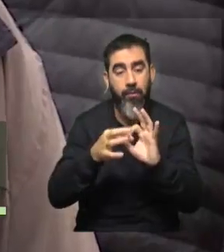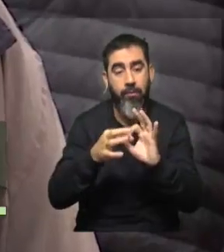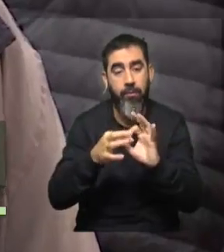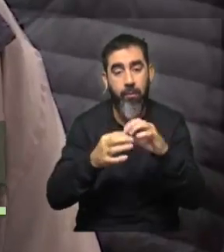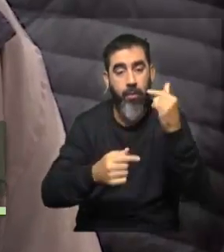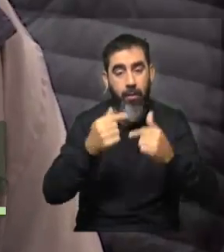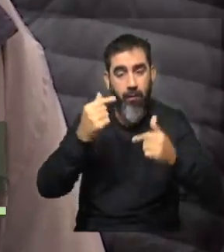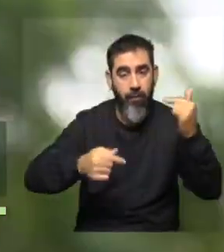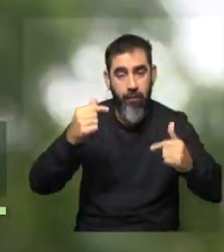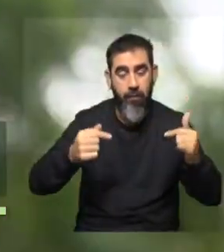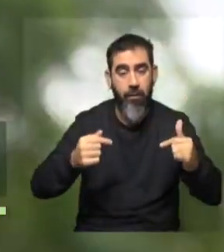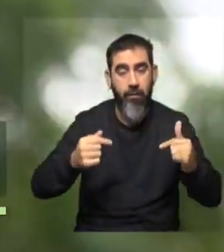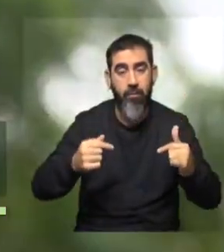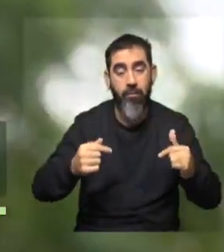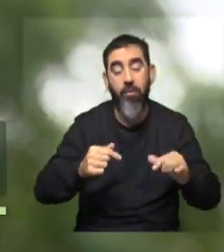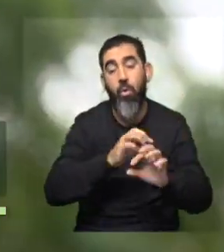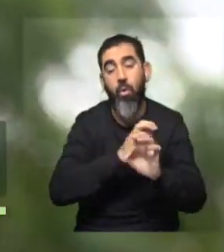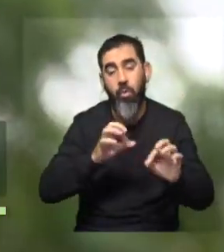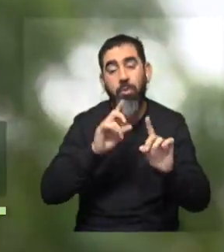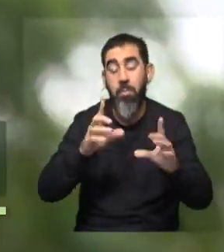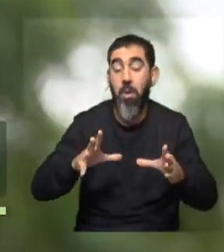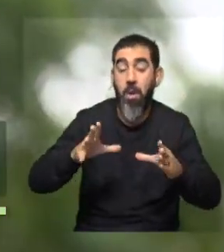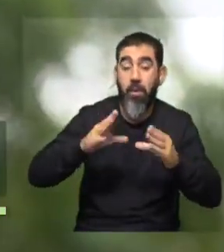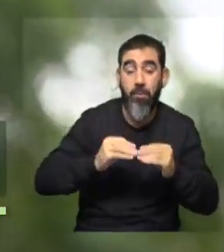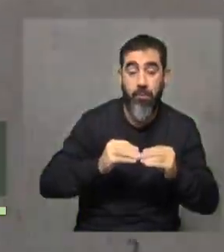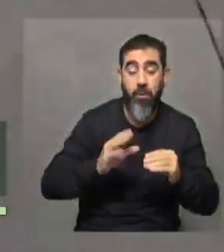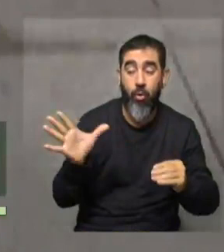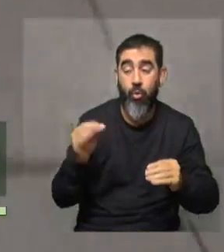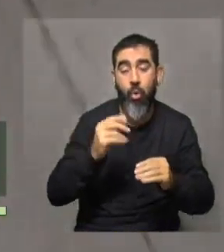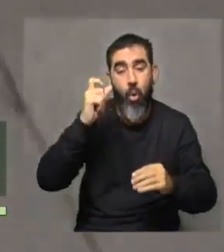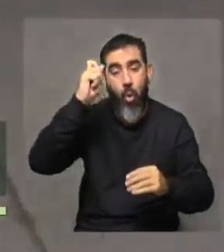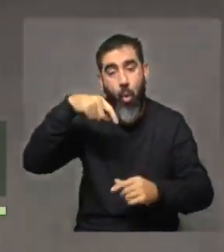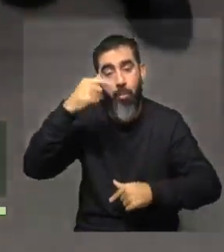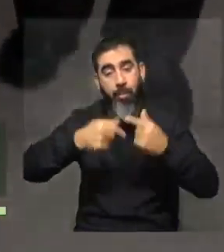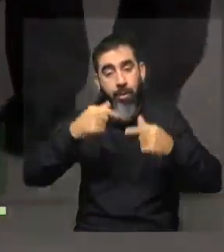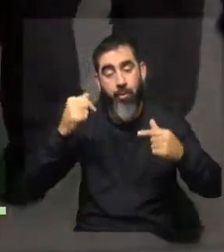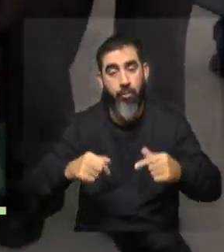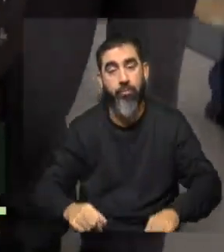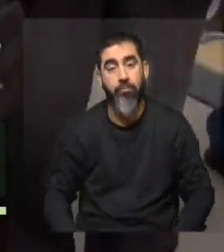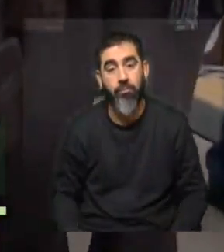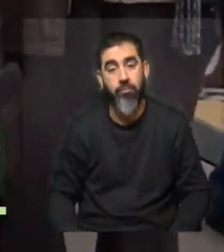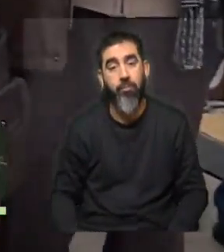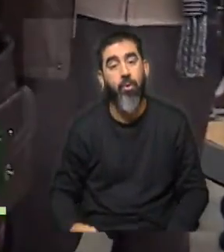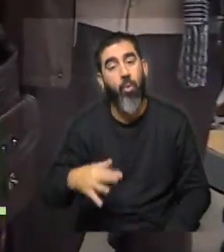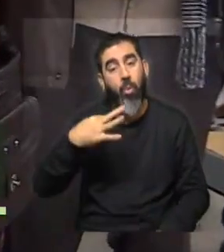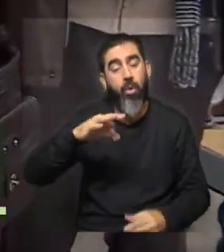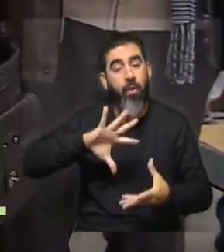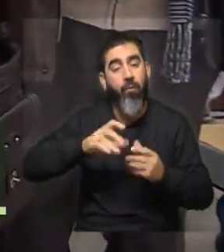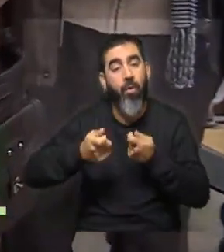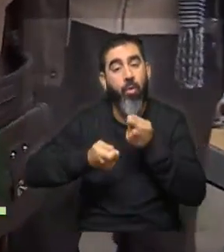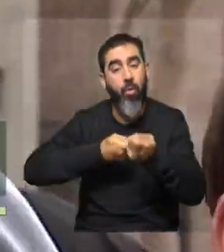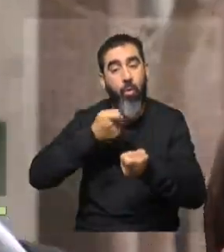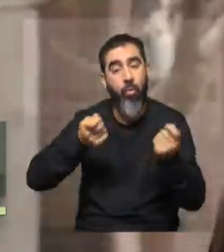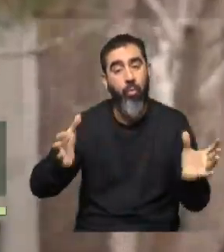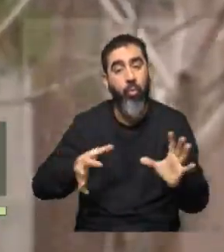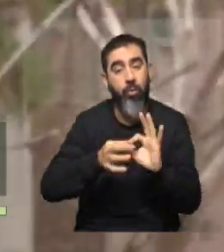la diversidad y o están aceptando la todas las opiniones que fue lo que la única manera de construir una